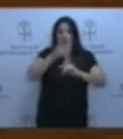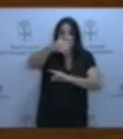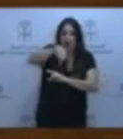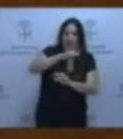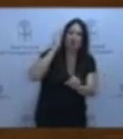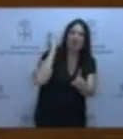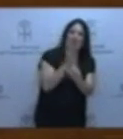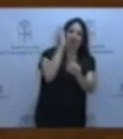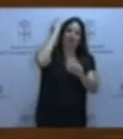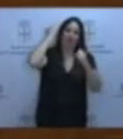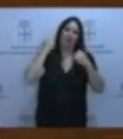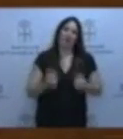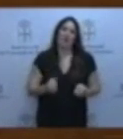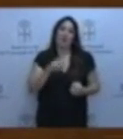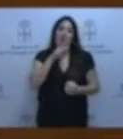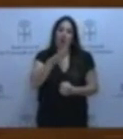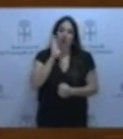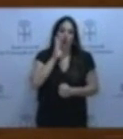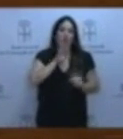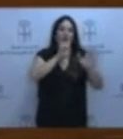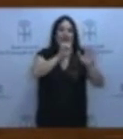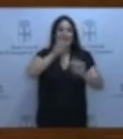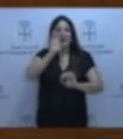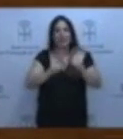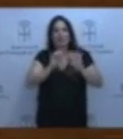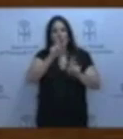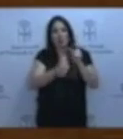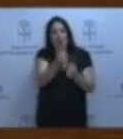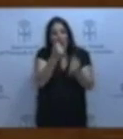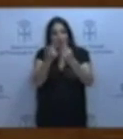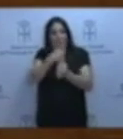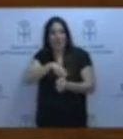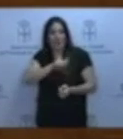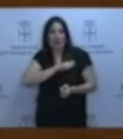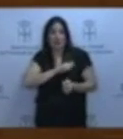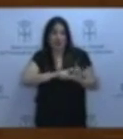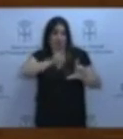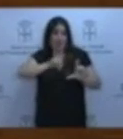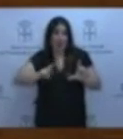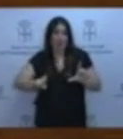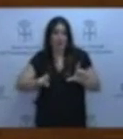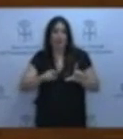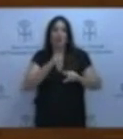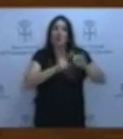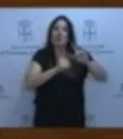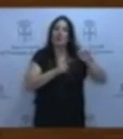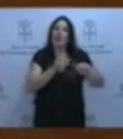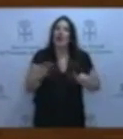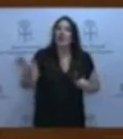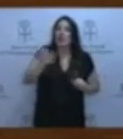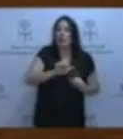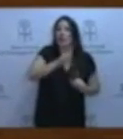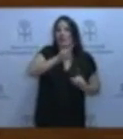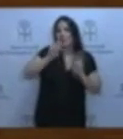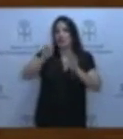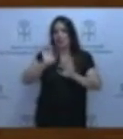los damnificados de la corrupción. El 63% de los encuestados en España, según el Eurobarómetro, cuando la media en Europa es del